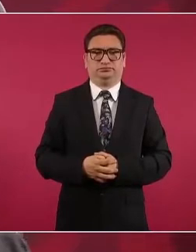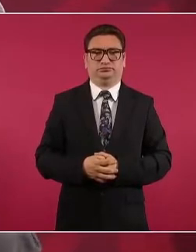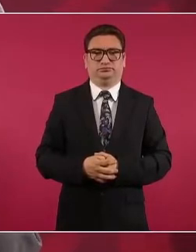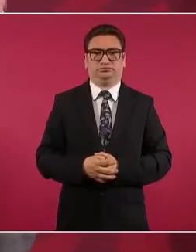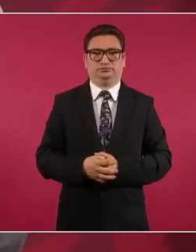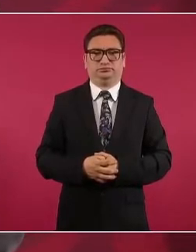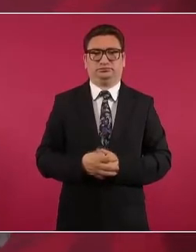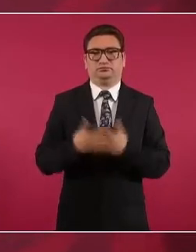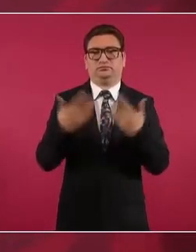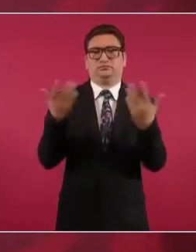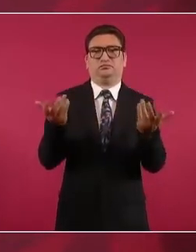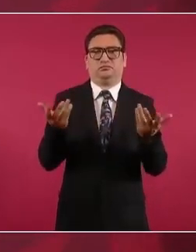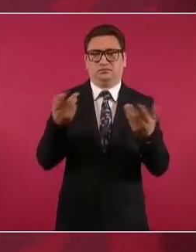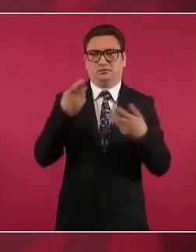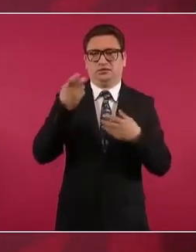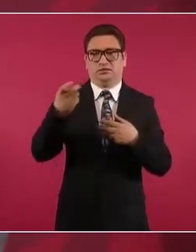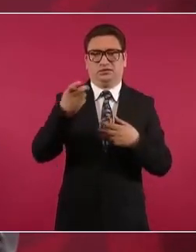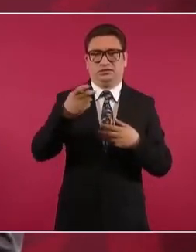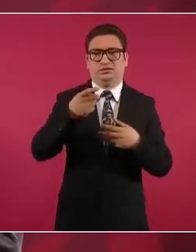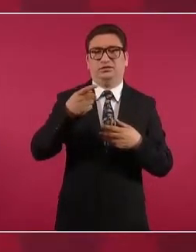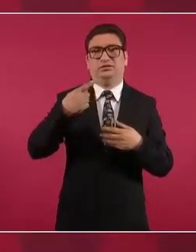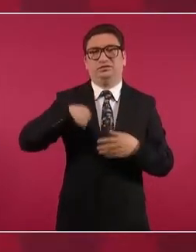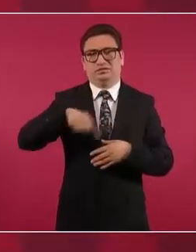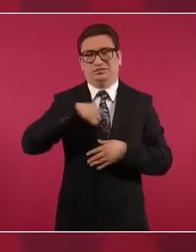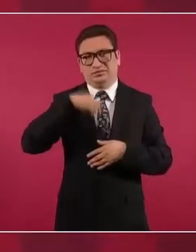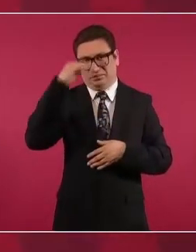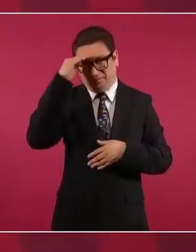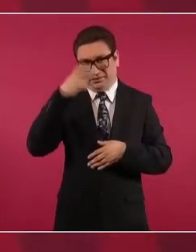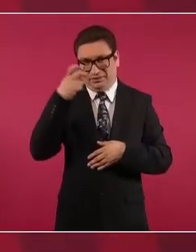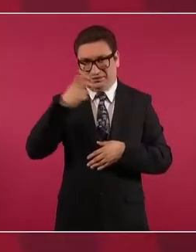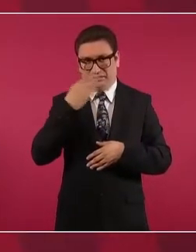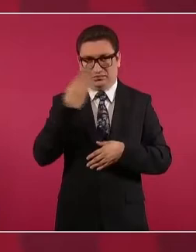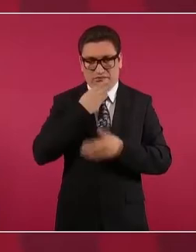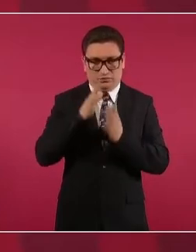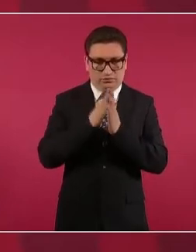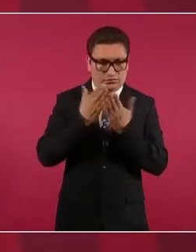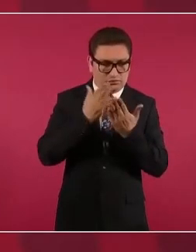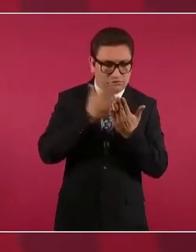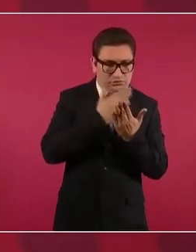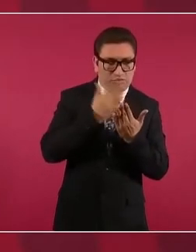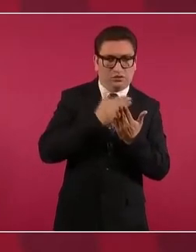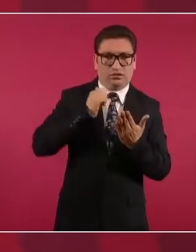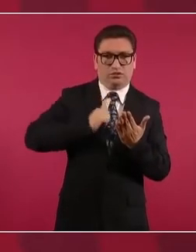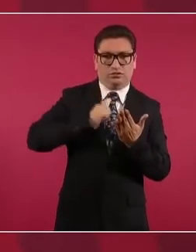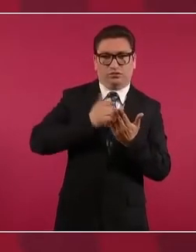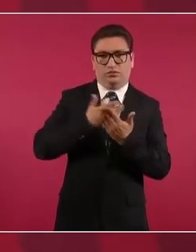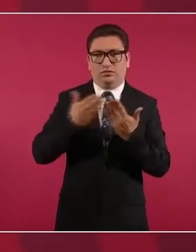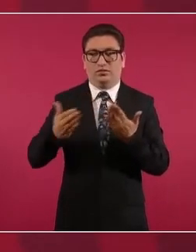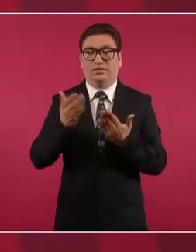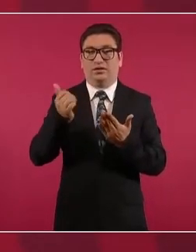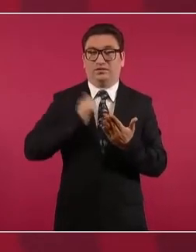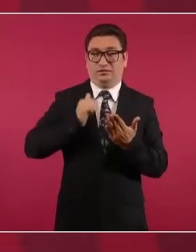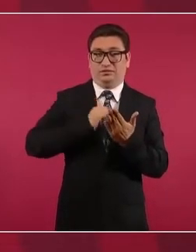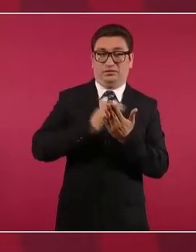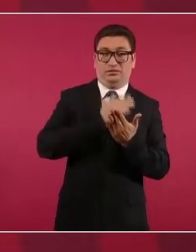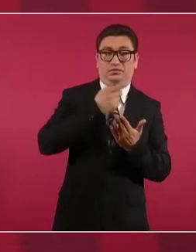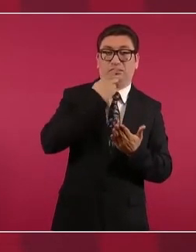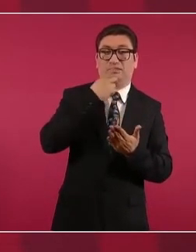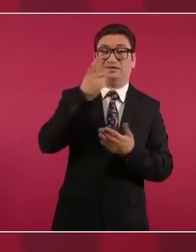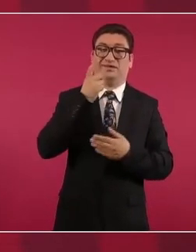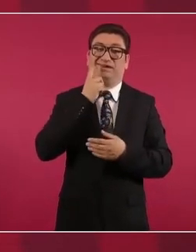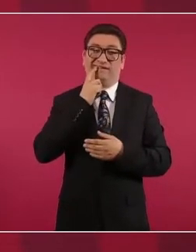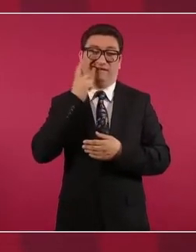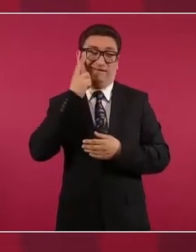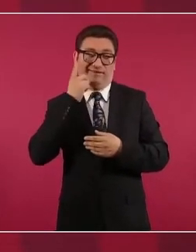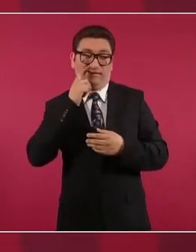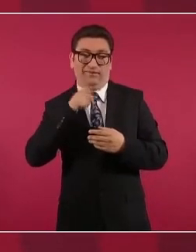Esa es la diferencia entre el Antiguo y el Nuevo Testamento. El Antiguo decía diente por diente, ojo por ojo,